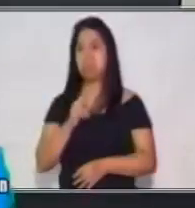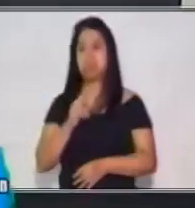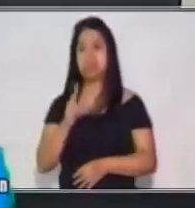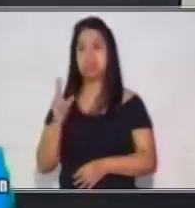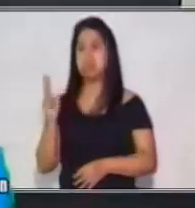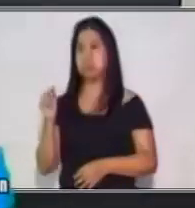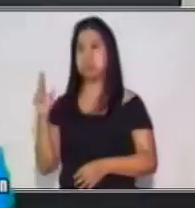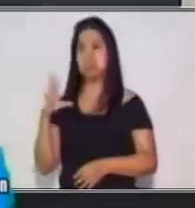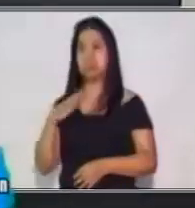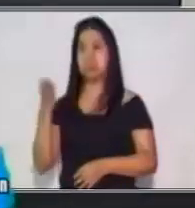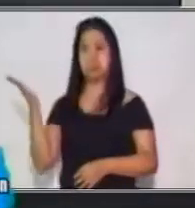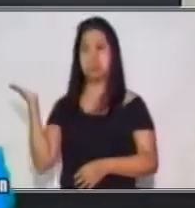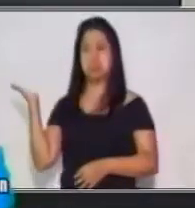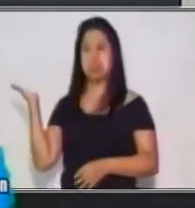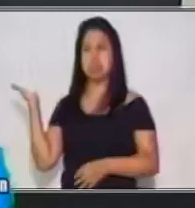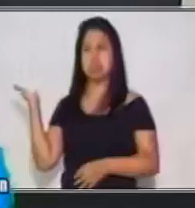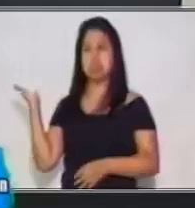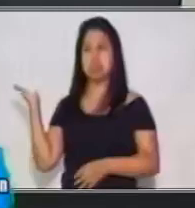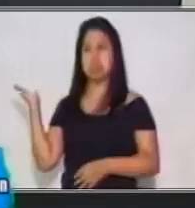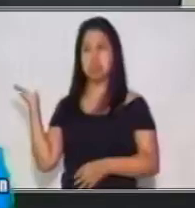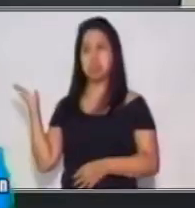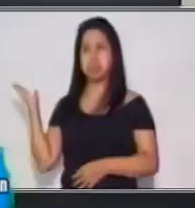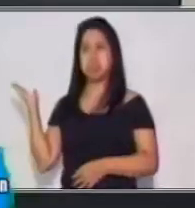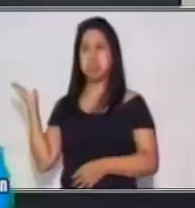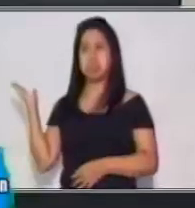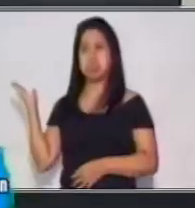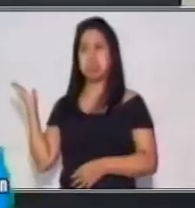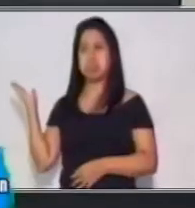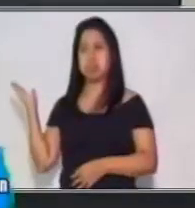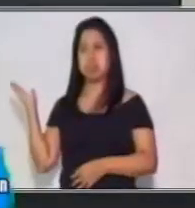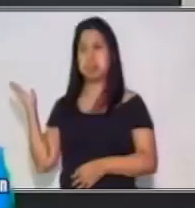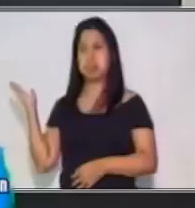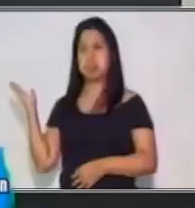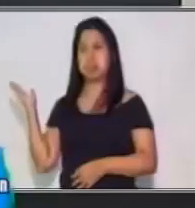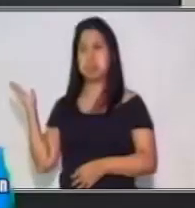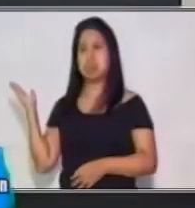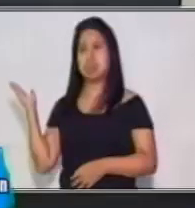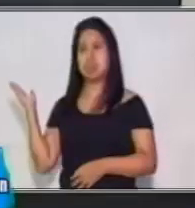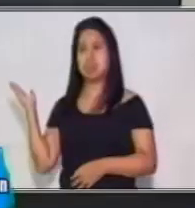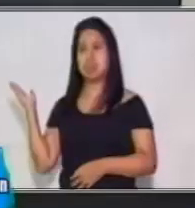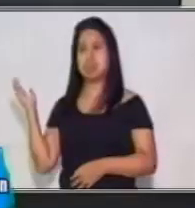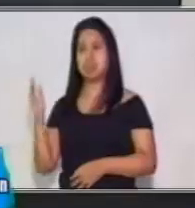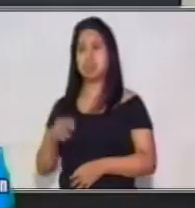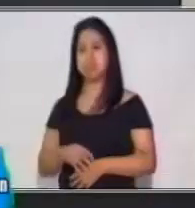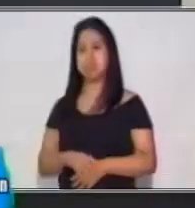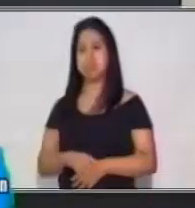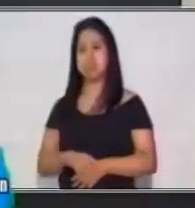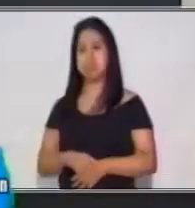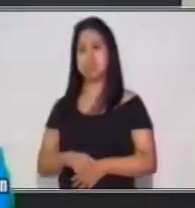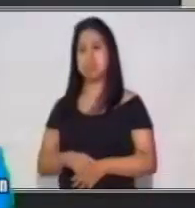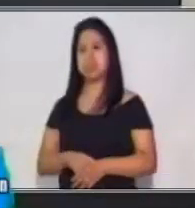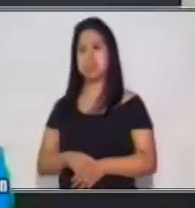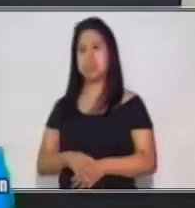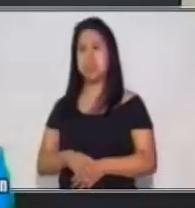fútbol. Muy bien, entonces, veamos. Hay un niño que prefiere solo fútbol.